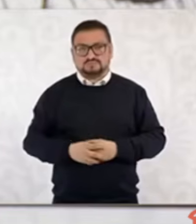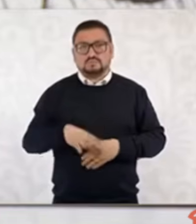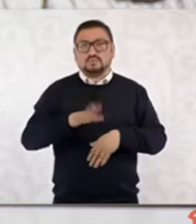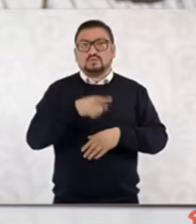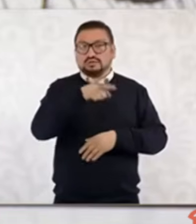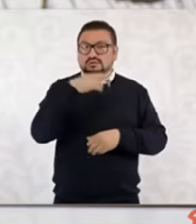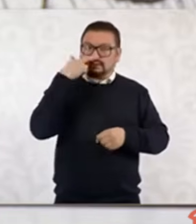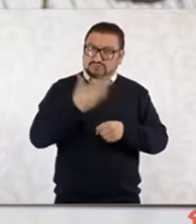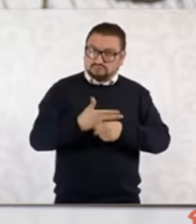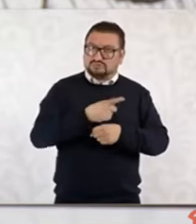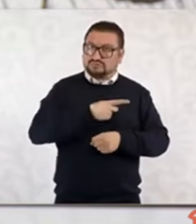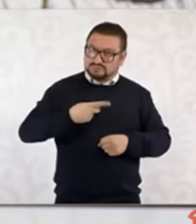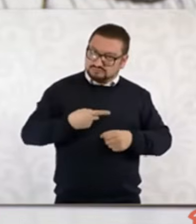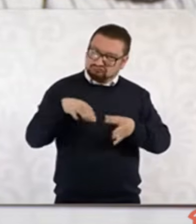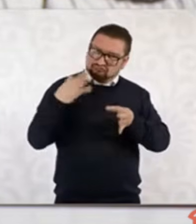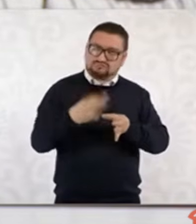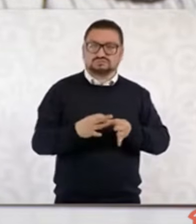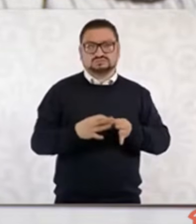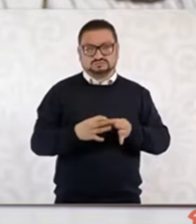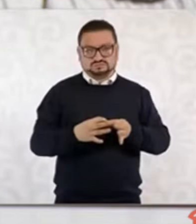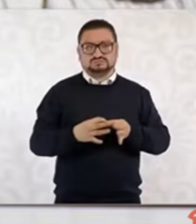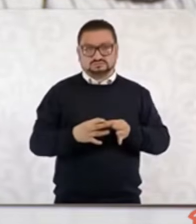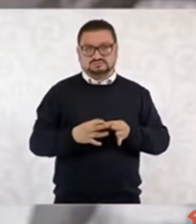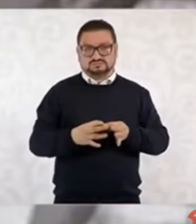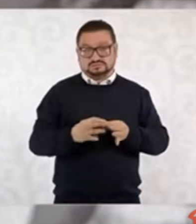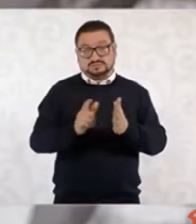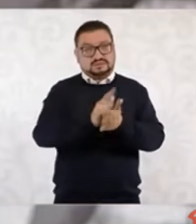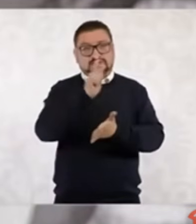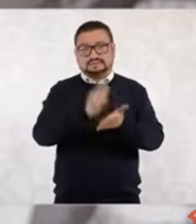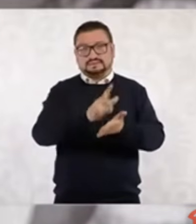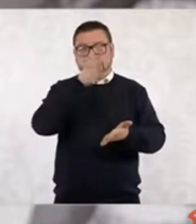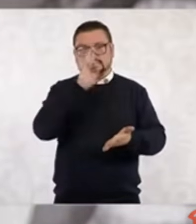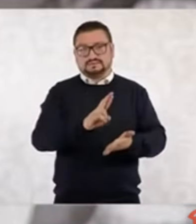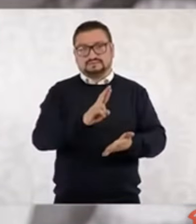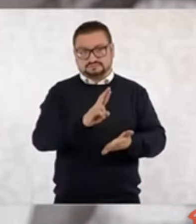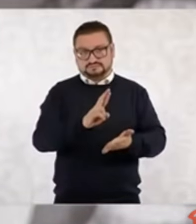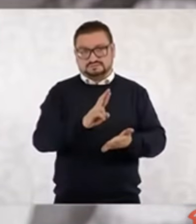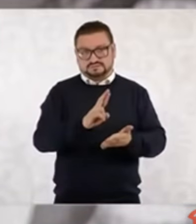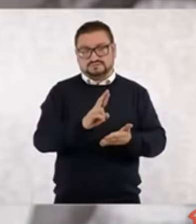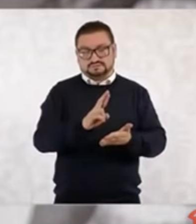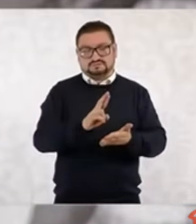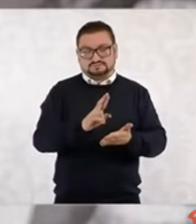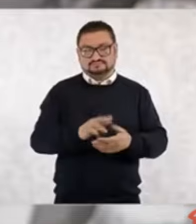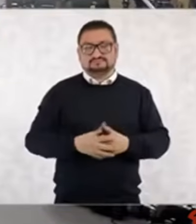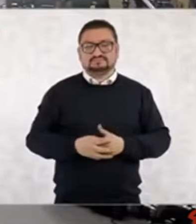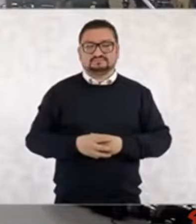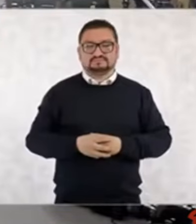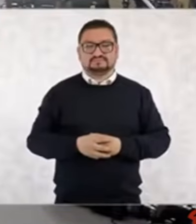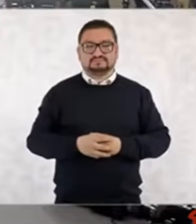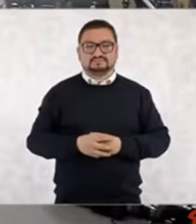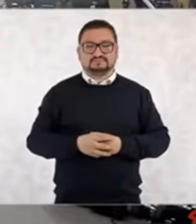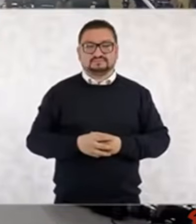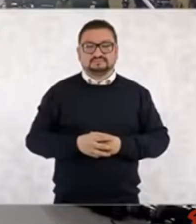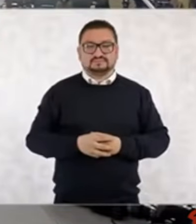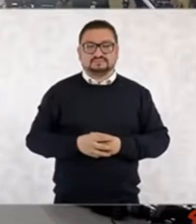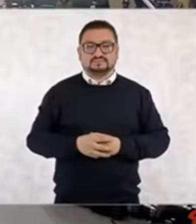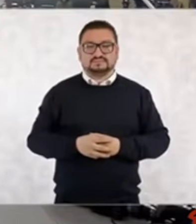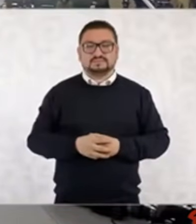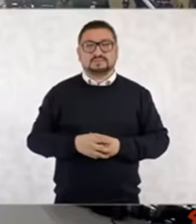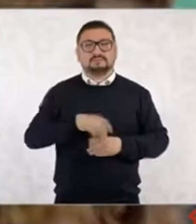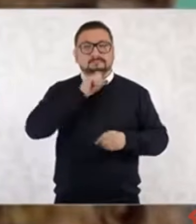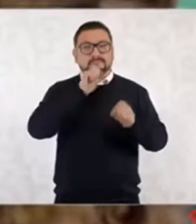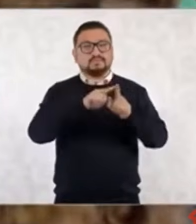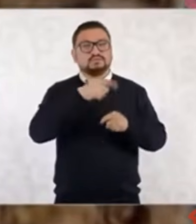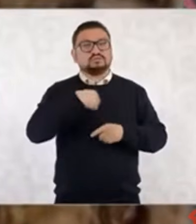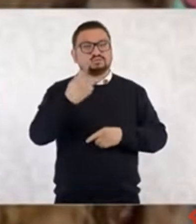debe ser, que finalmente es el cumplimiento de las leyes y la administración de la justicia. También se lo